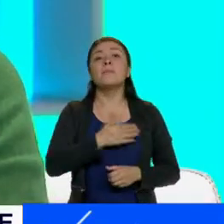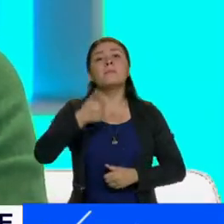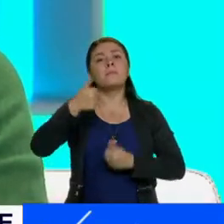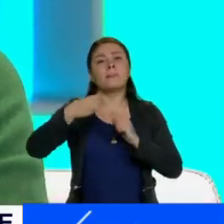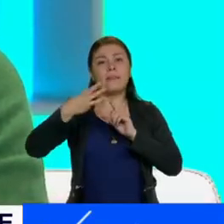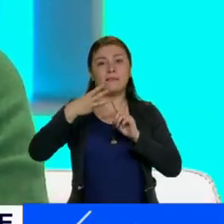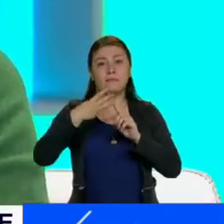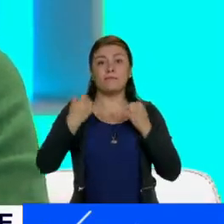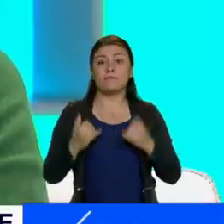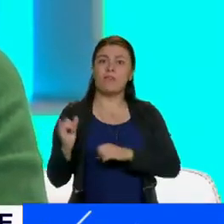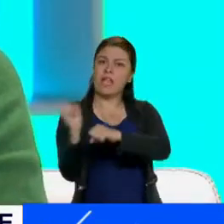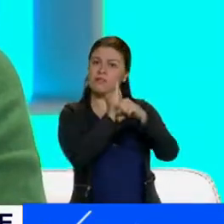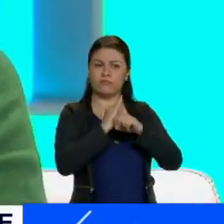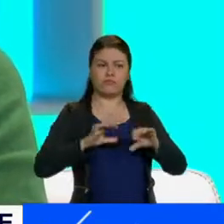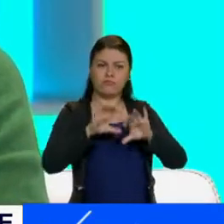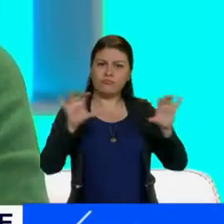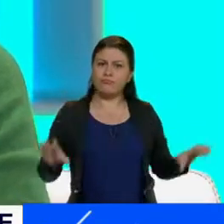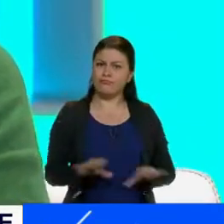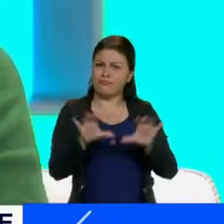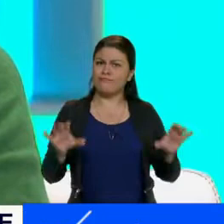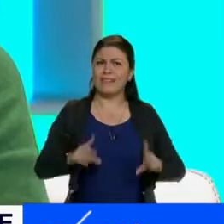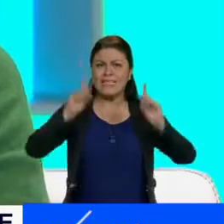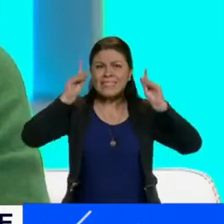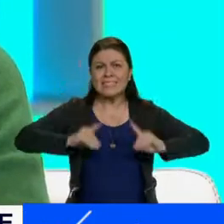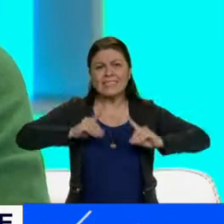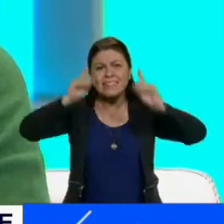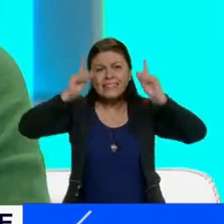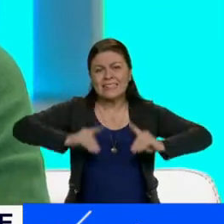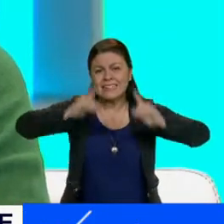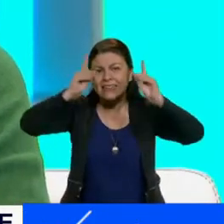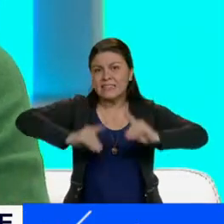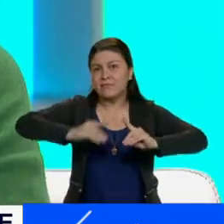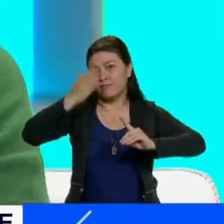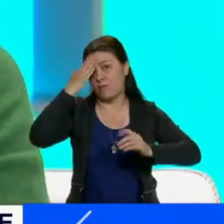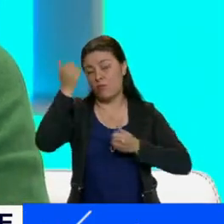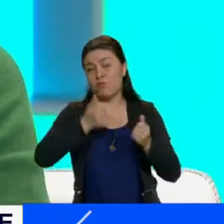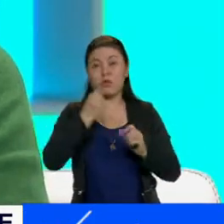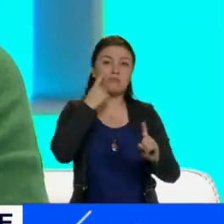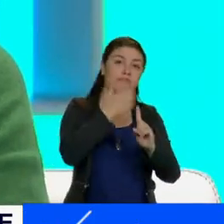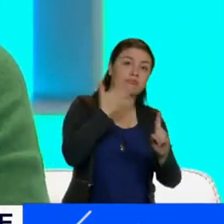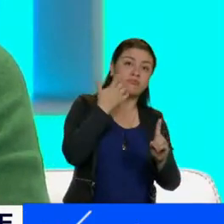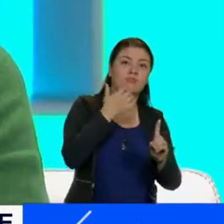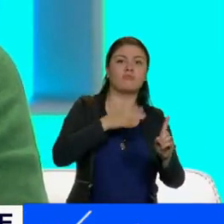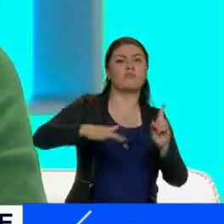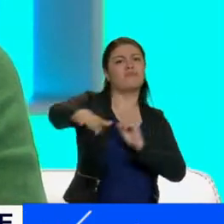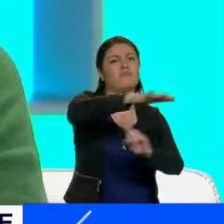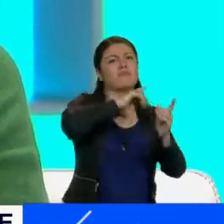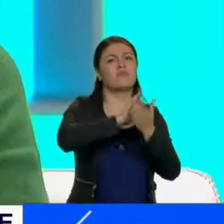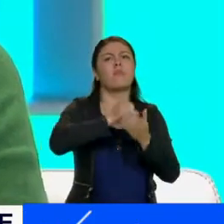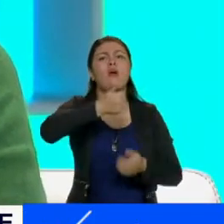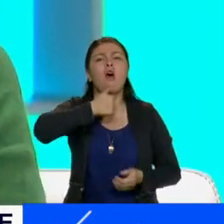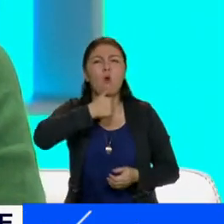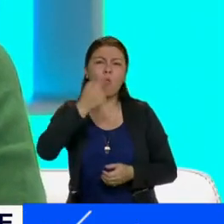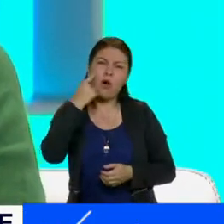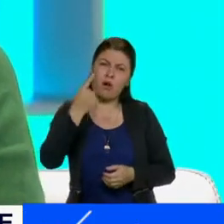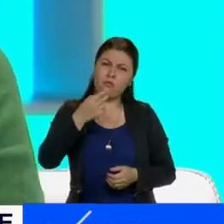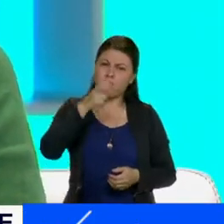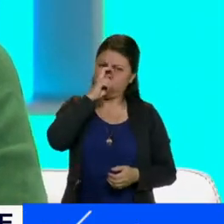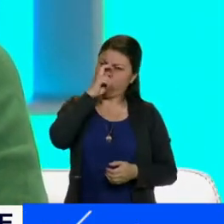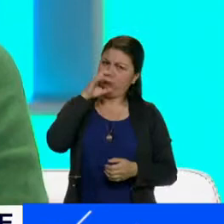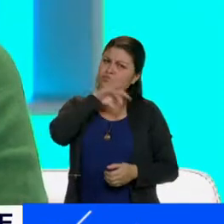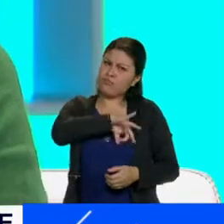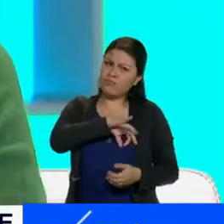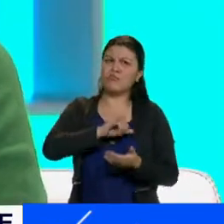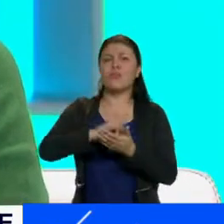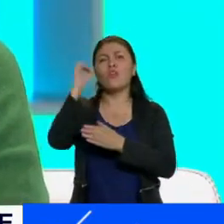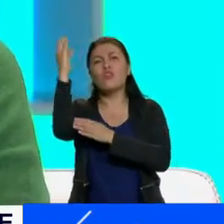acciones que nosotros tomamos, las decisiones en el día a día, tienen un impacto sobre el medio ambiente, cómo utilizamos el agua, cómo utilizamos la luz,